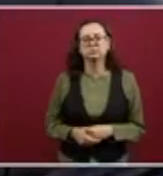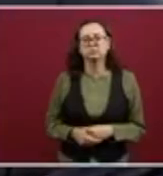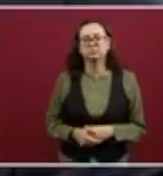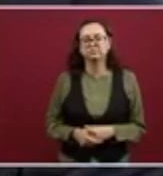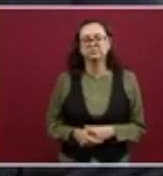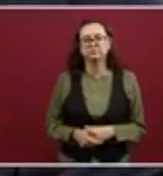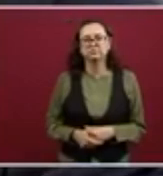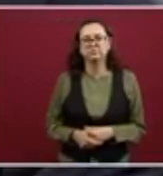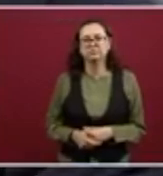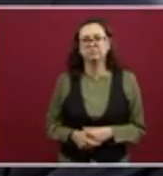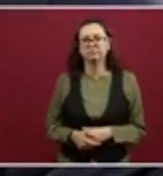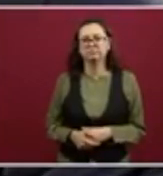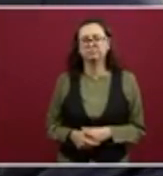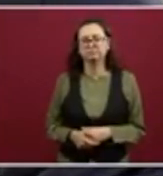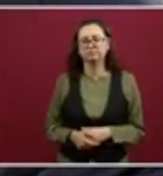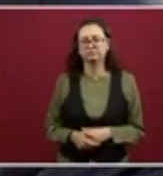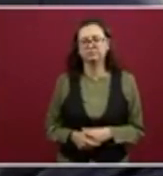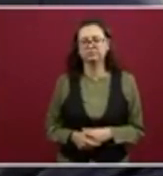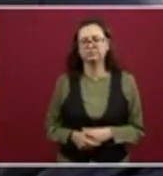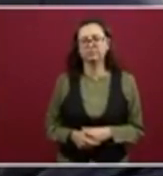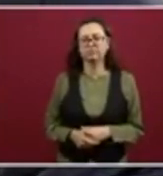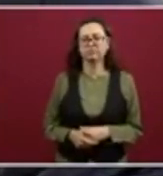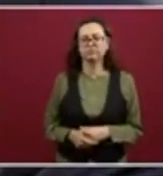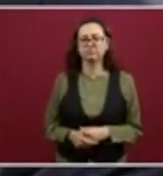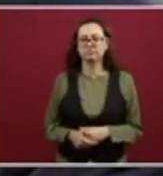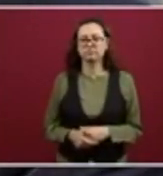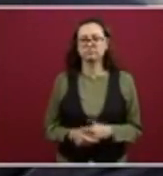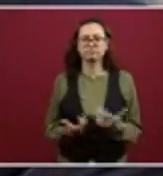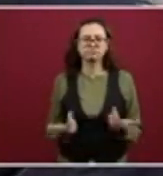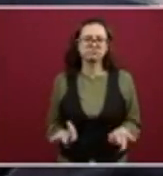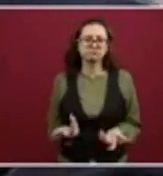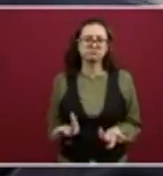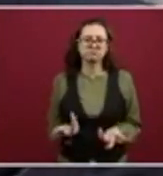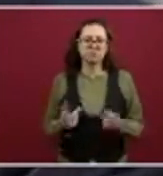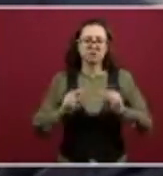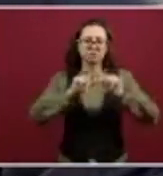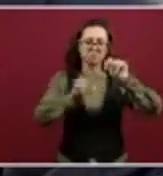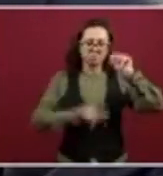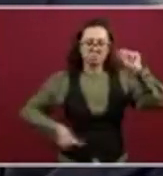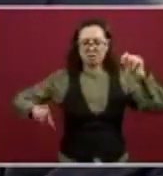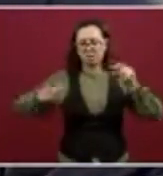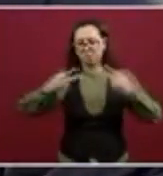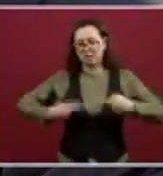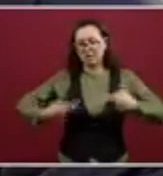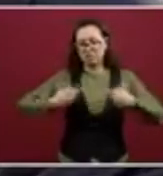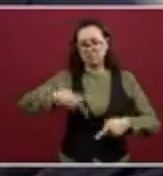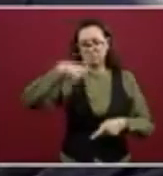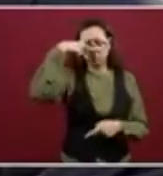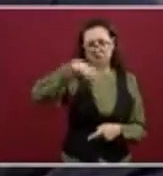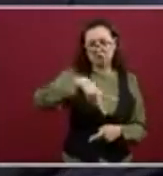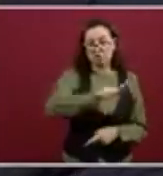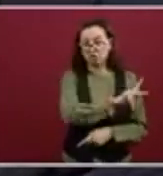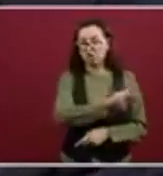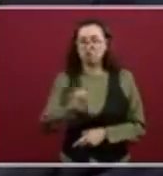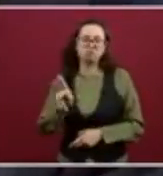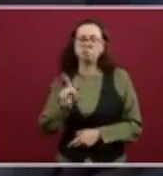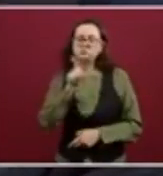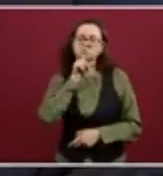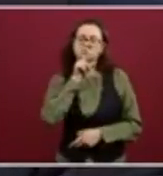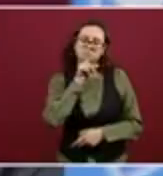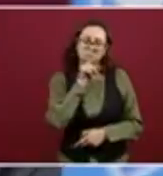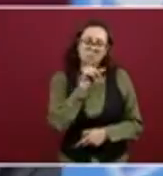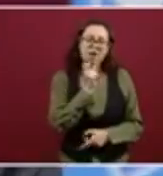podría decir los mexicanos, no todos desde luego, afortunadamente podrían